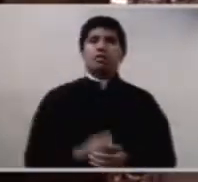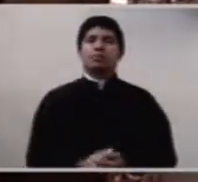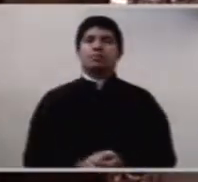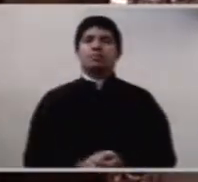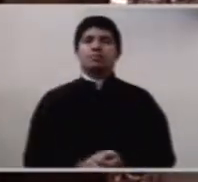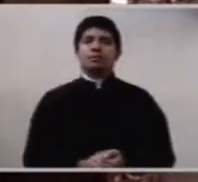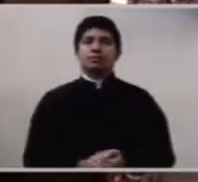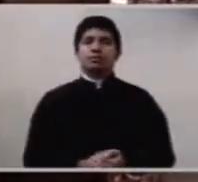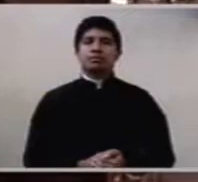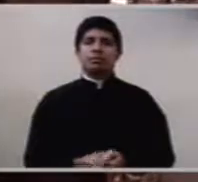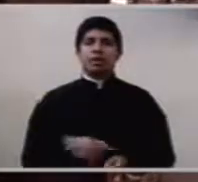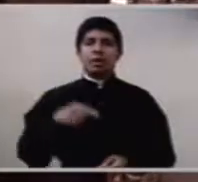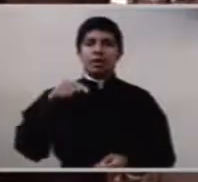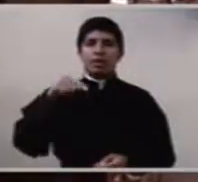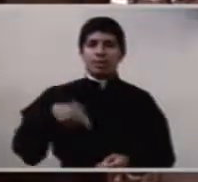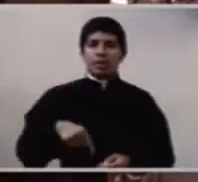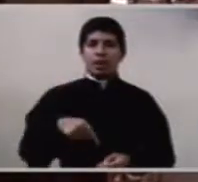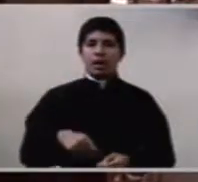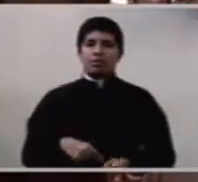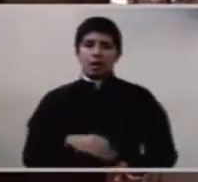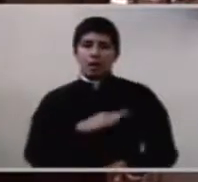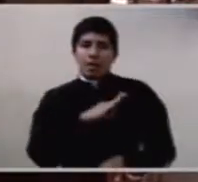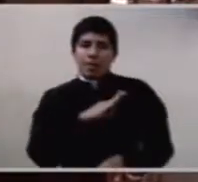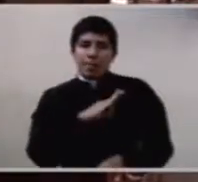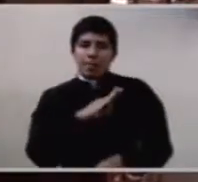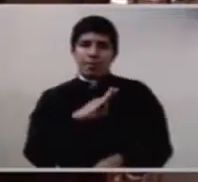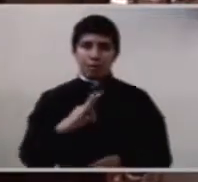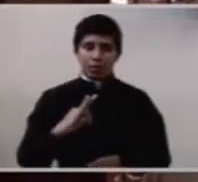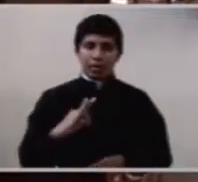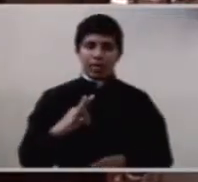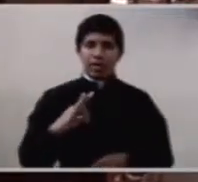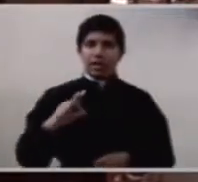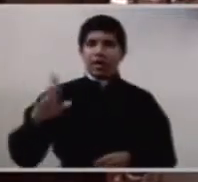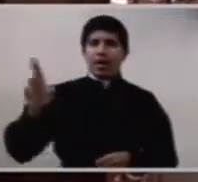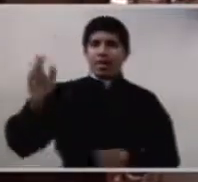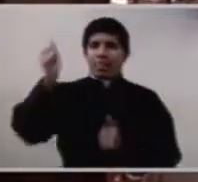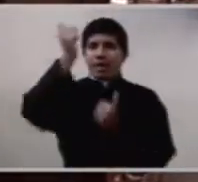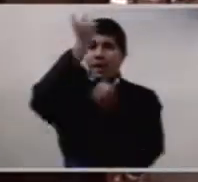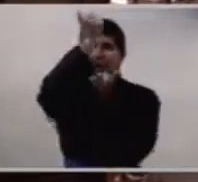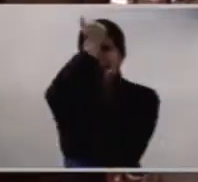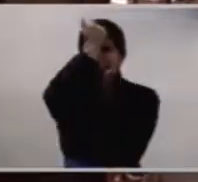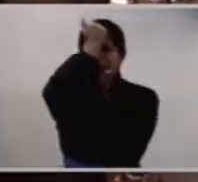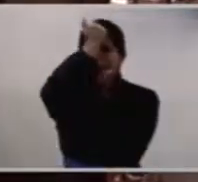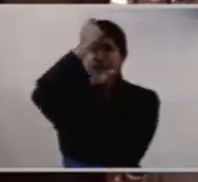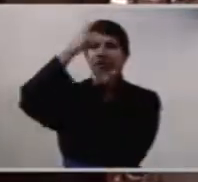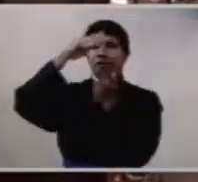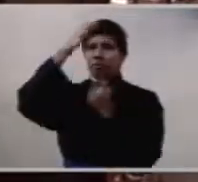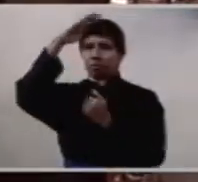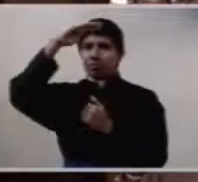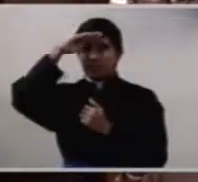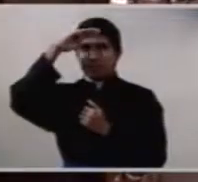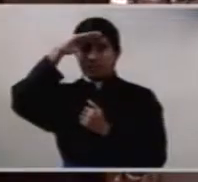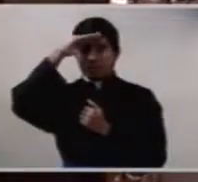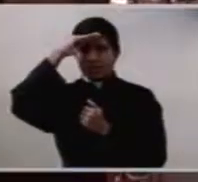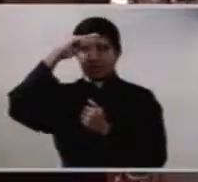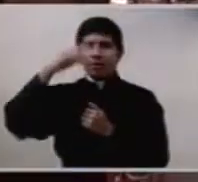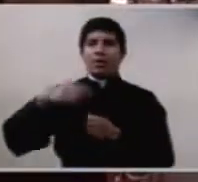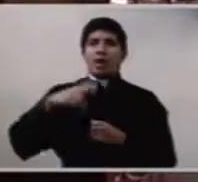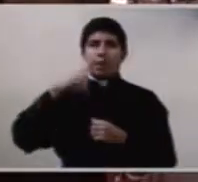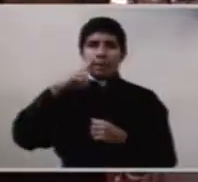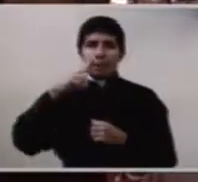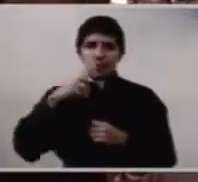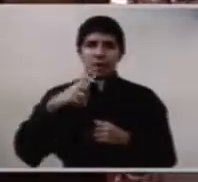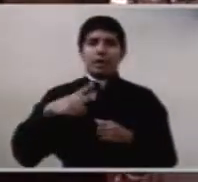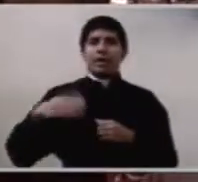Él nos brinda la posibilidad de recapacitar para, a final de cuentas, hacer lo que Él nos